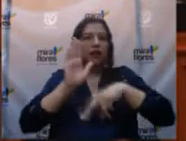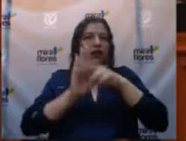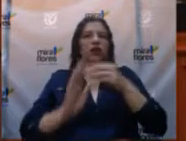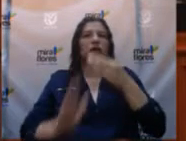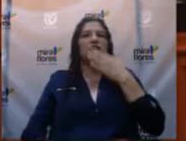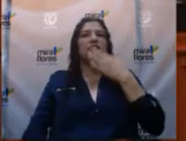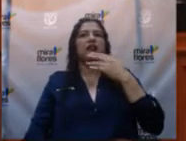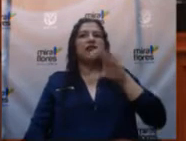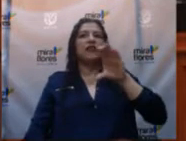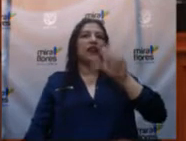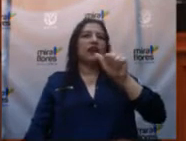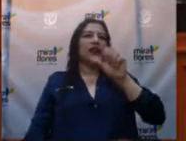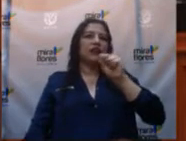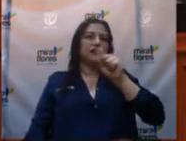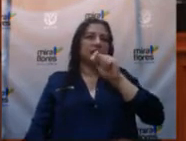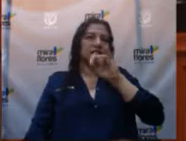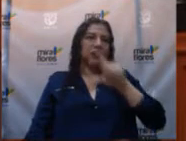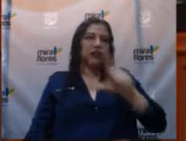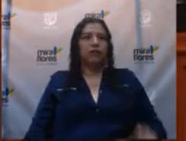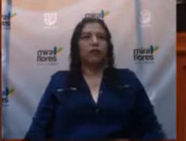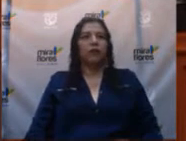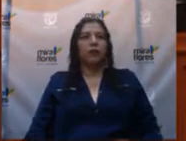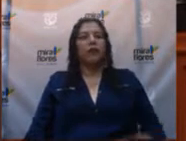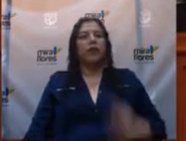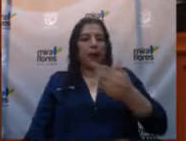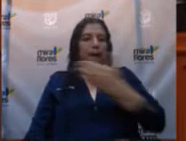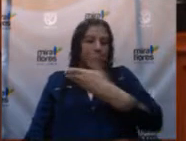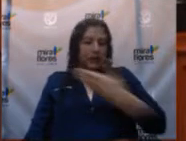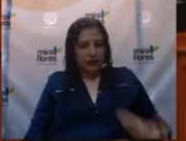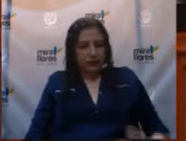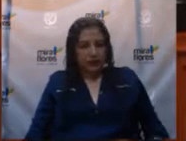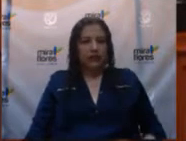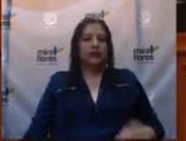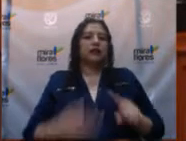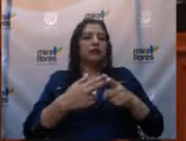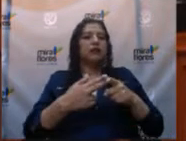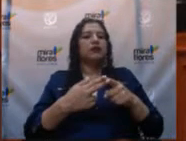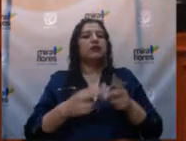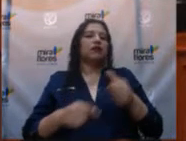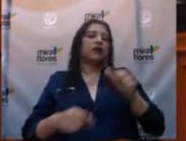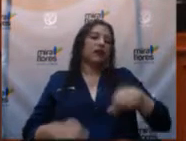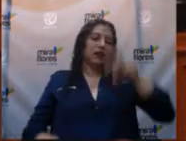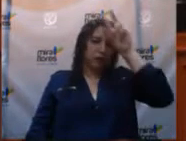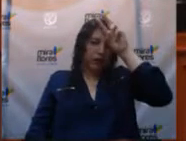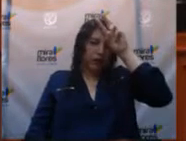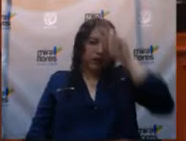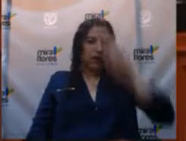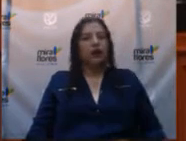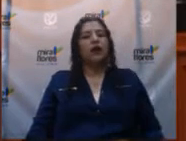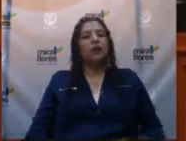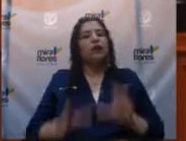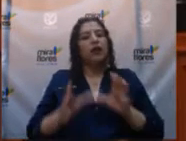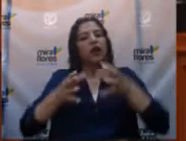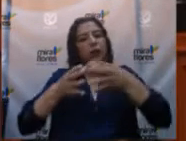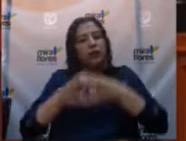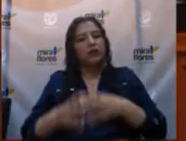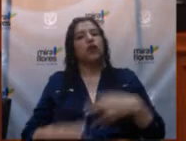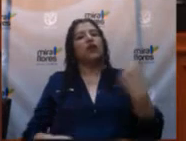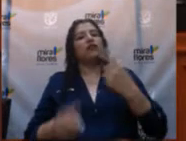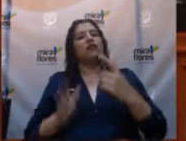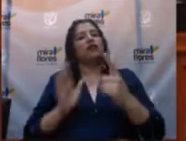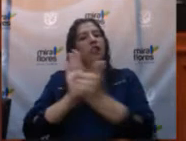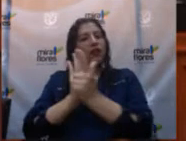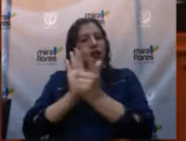Castilla. El libertador Ramón Castilla, presidente provisorio de la República, por cuanto la Convención Nacional ha dado la ley